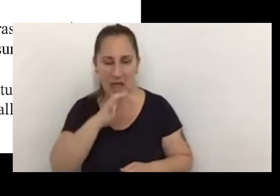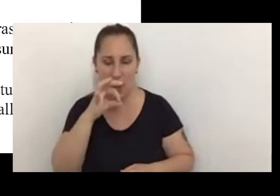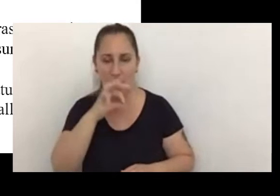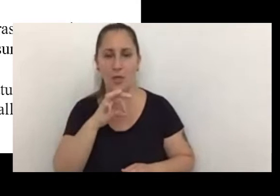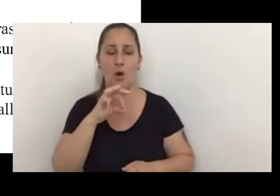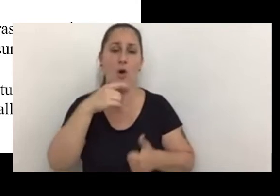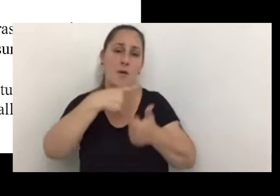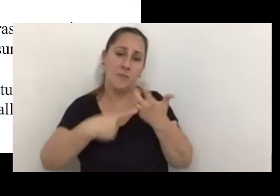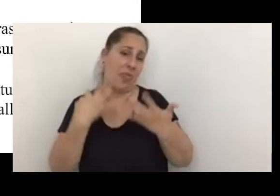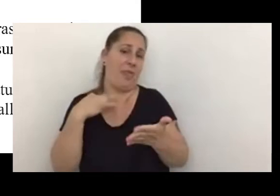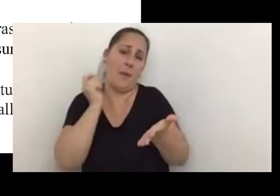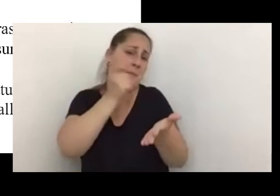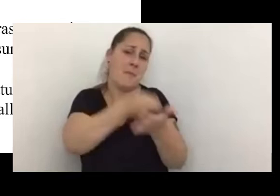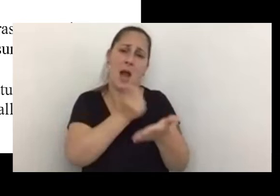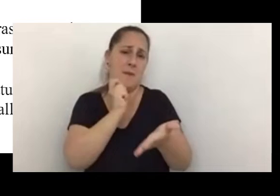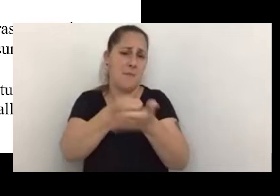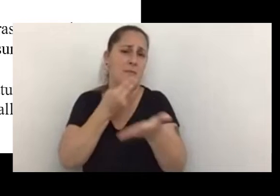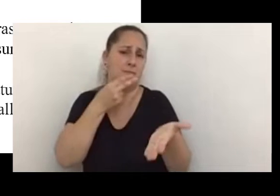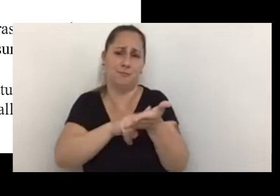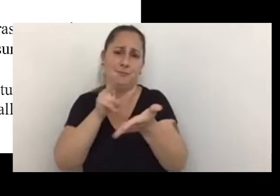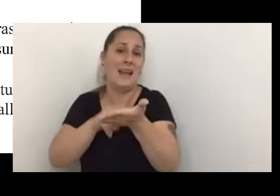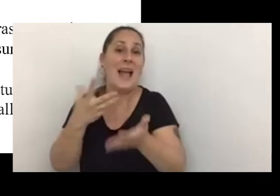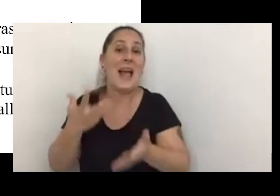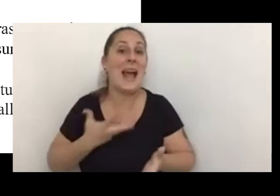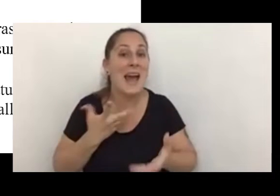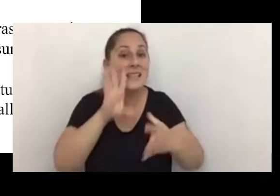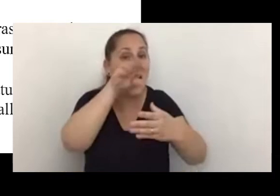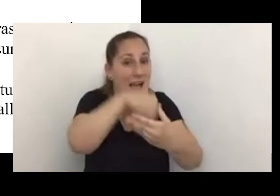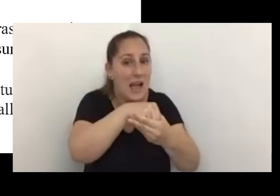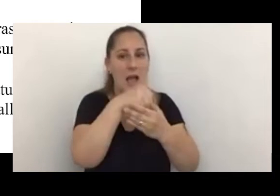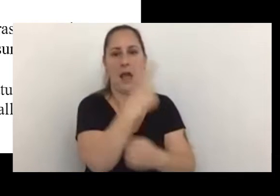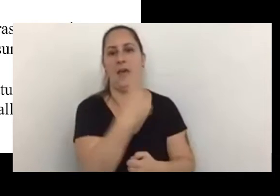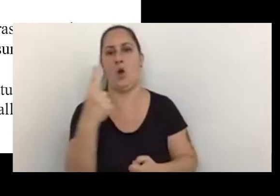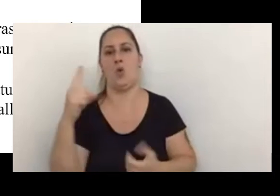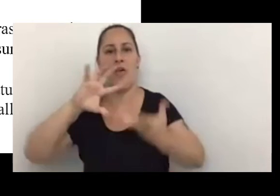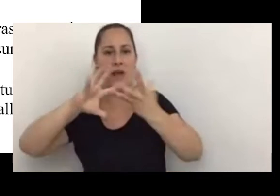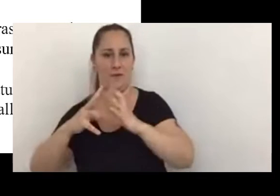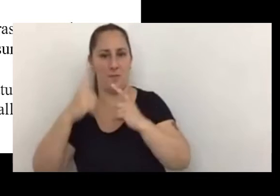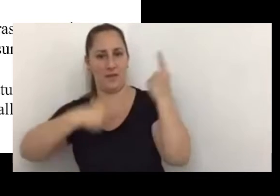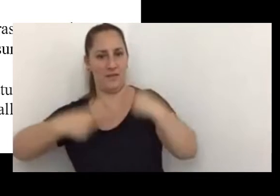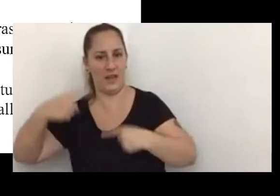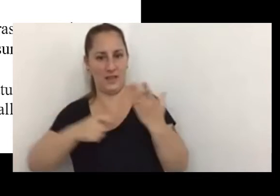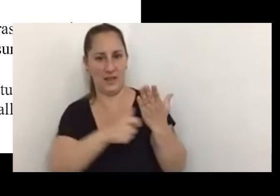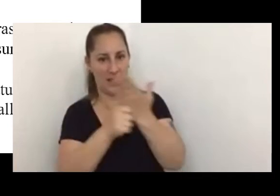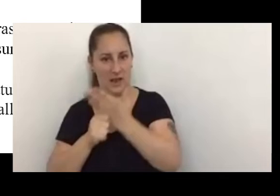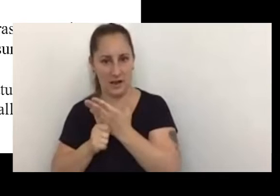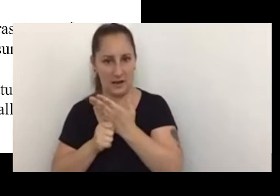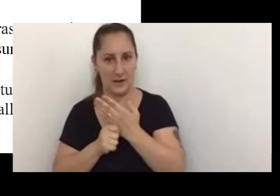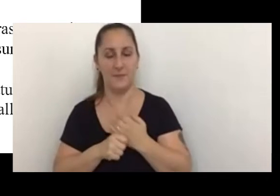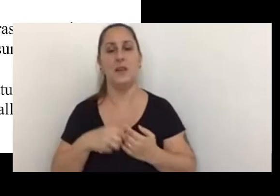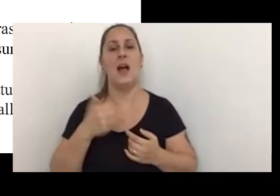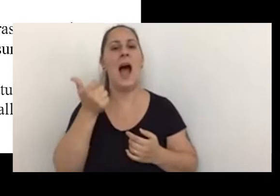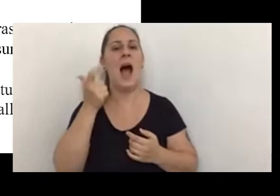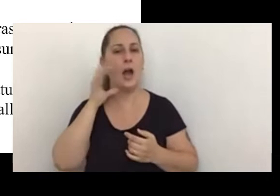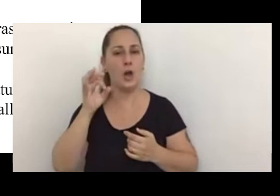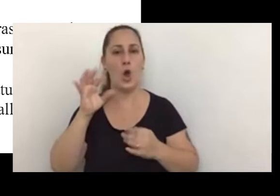la correspondiente tasa por la grasa que contenga cada tipo de carne. Según se puede leer en Agrodigital,